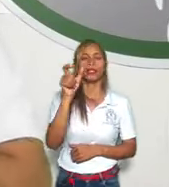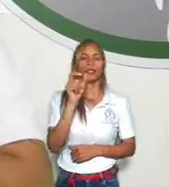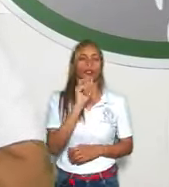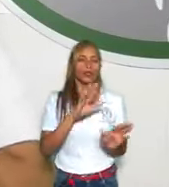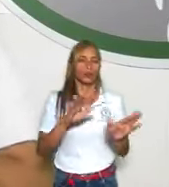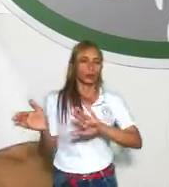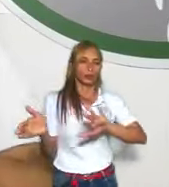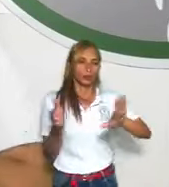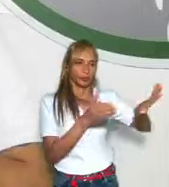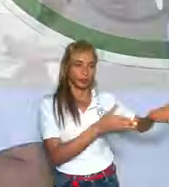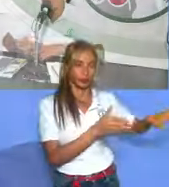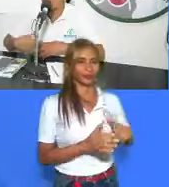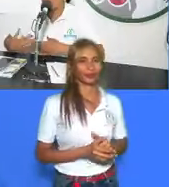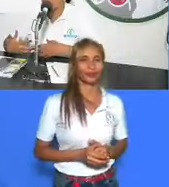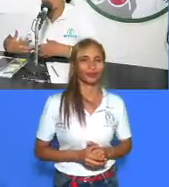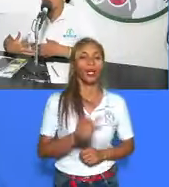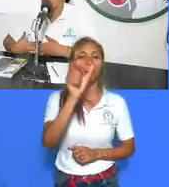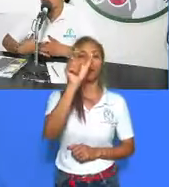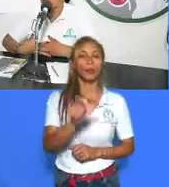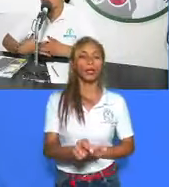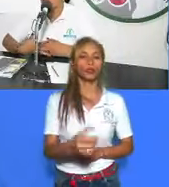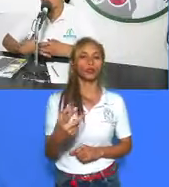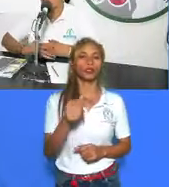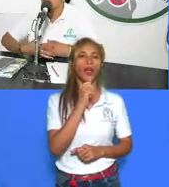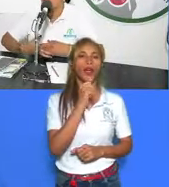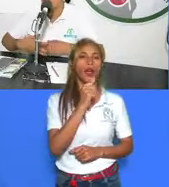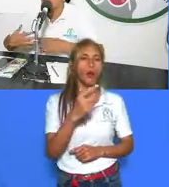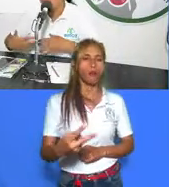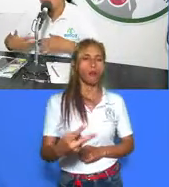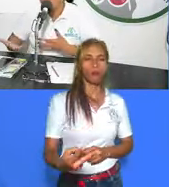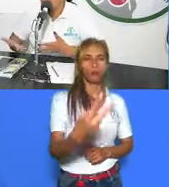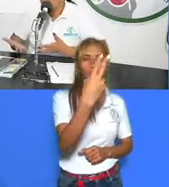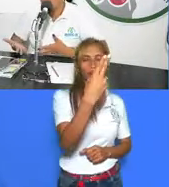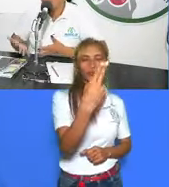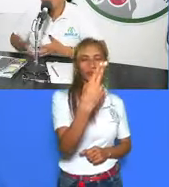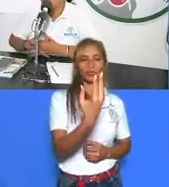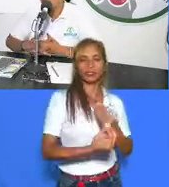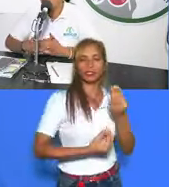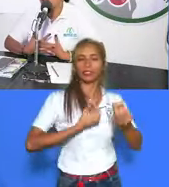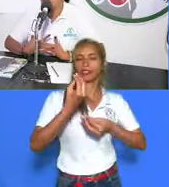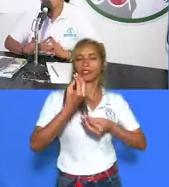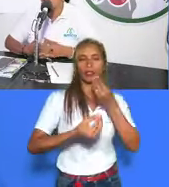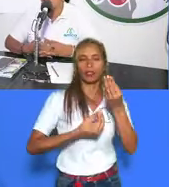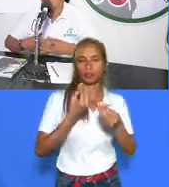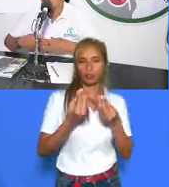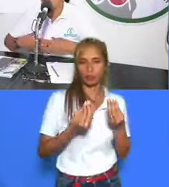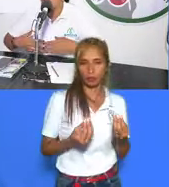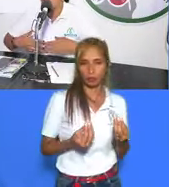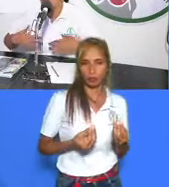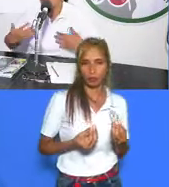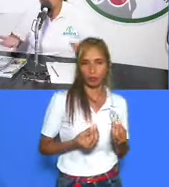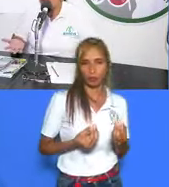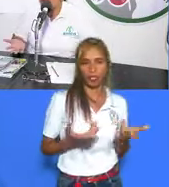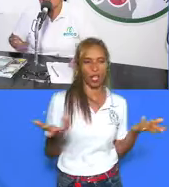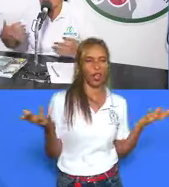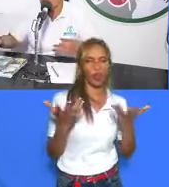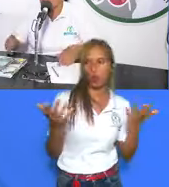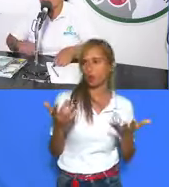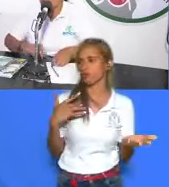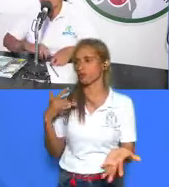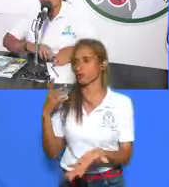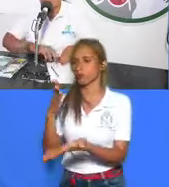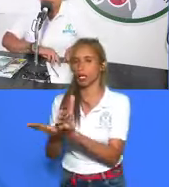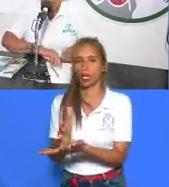hacer? ¿Cómo se debe acercar? ¿Qué es lo que debe hacer para realizar toda esta, podría decirse, que le